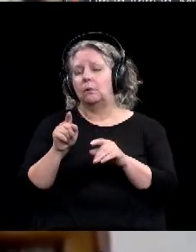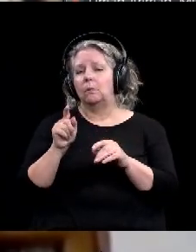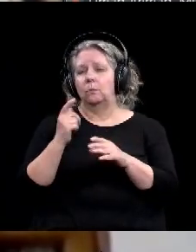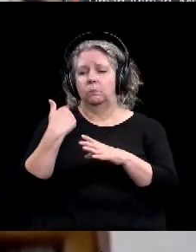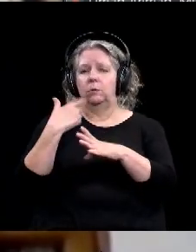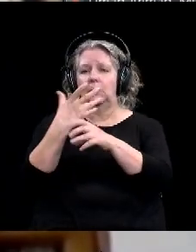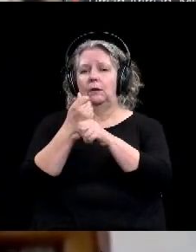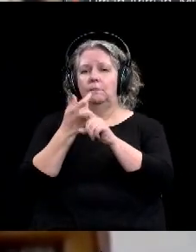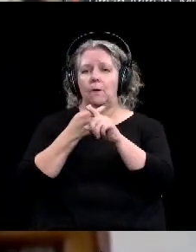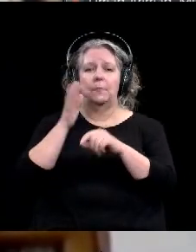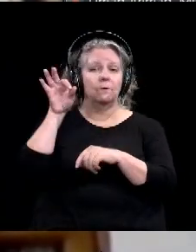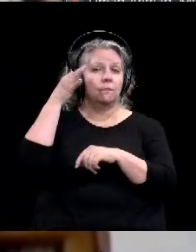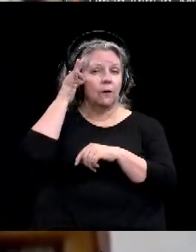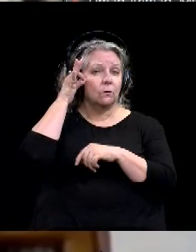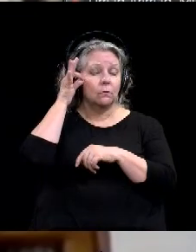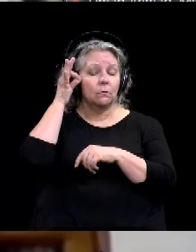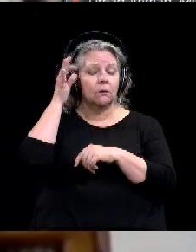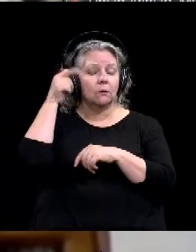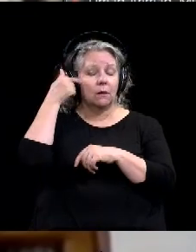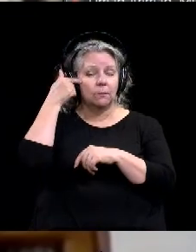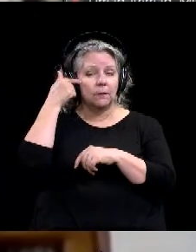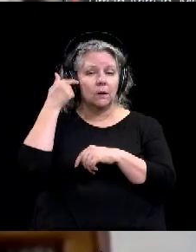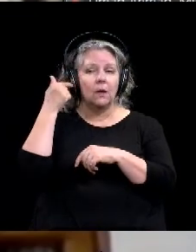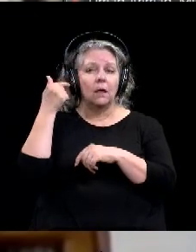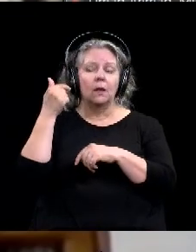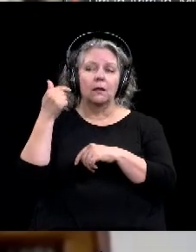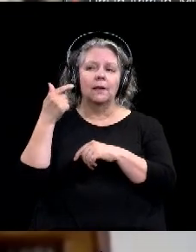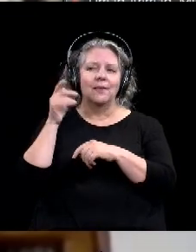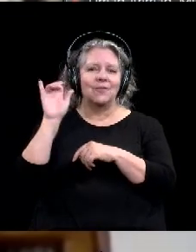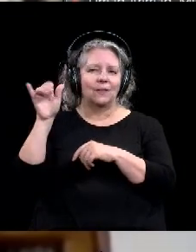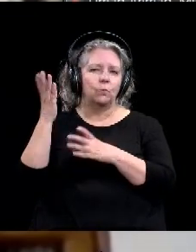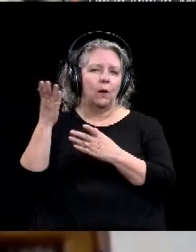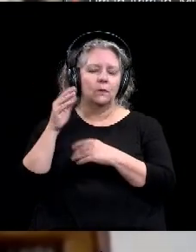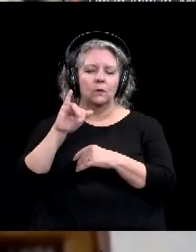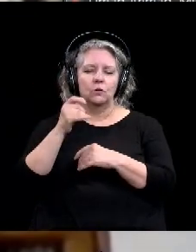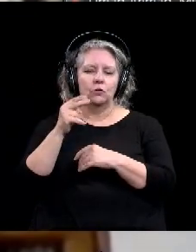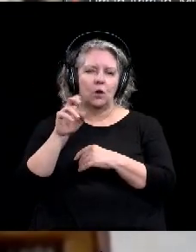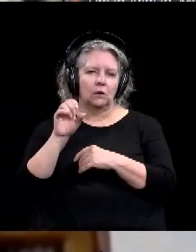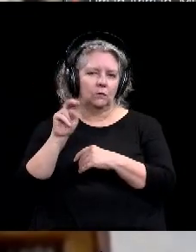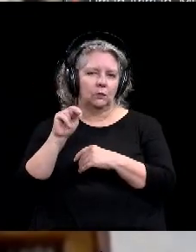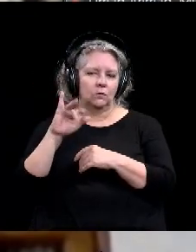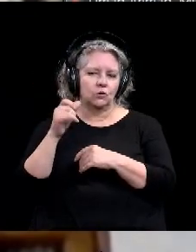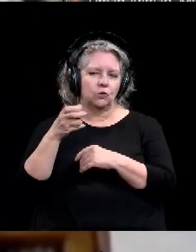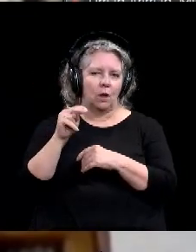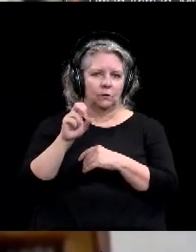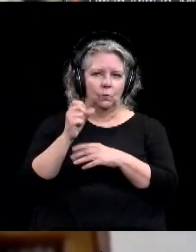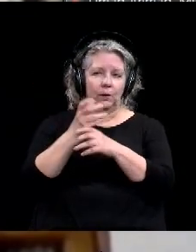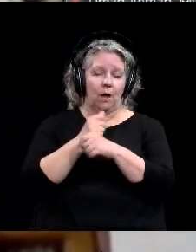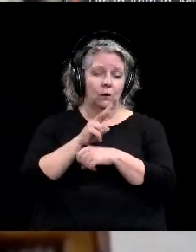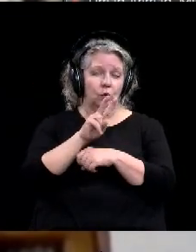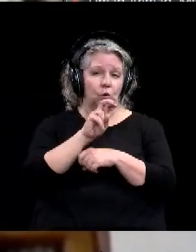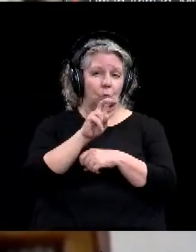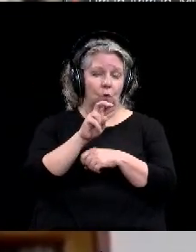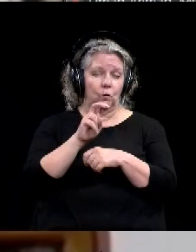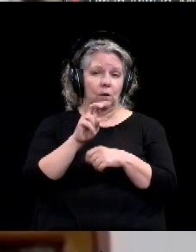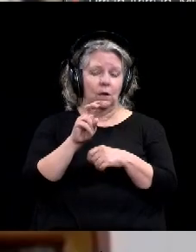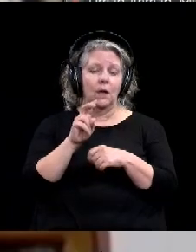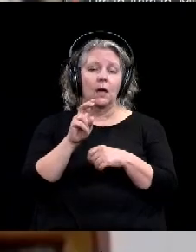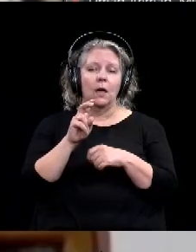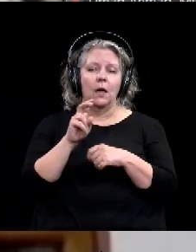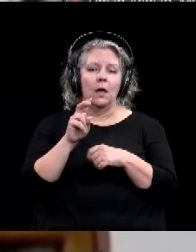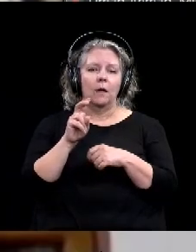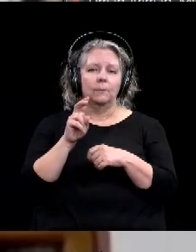almacenando del estado que ellos nos están mandando de 200 de cáncer en chances nos han mandado